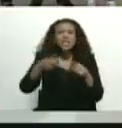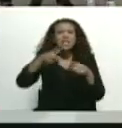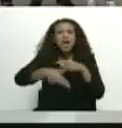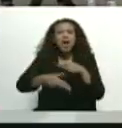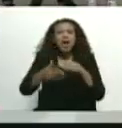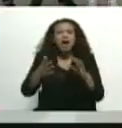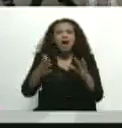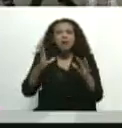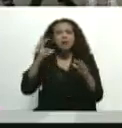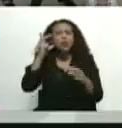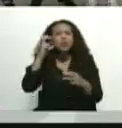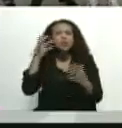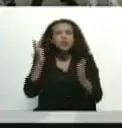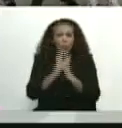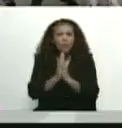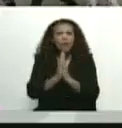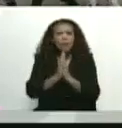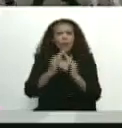deja los sonidos, ¿vale?